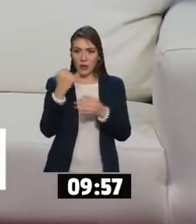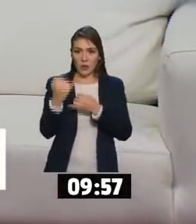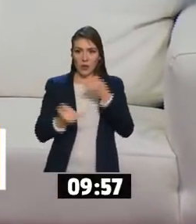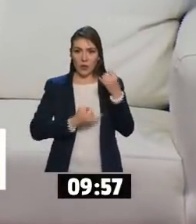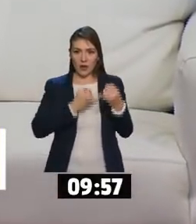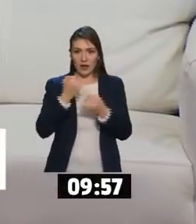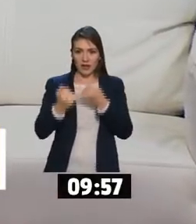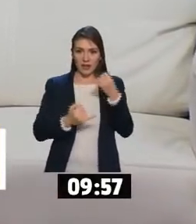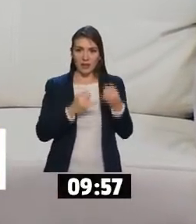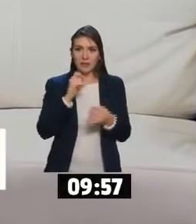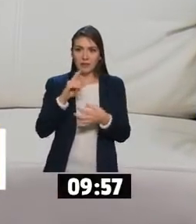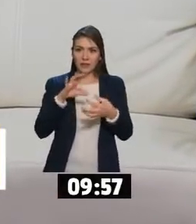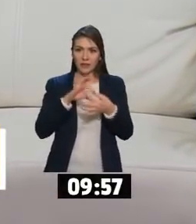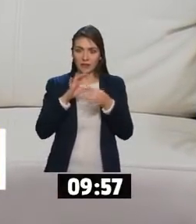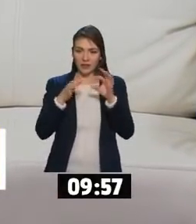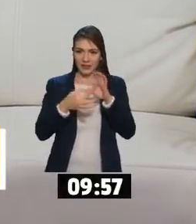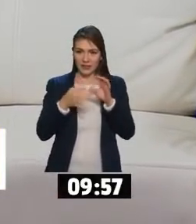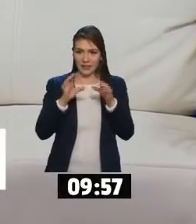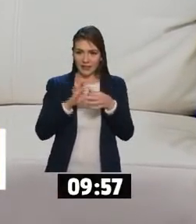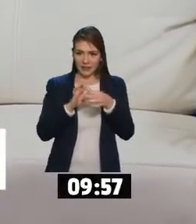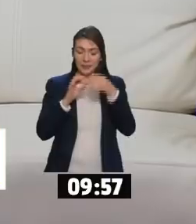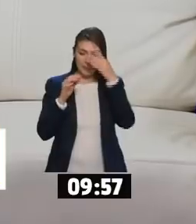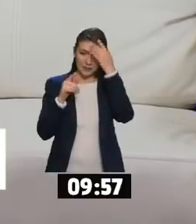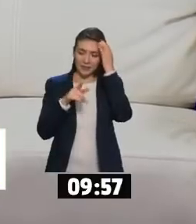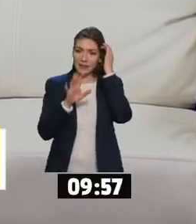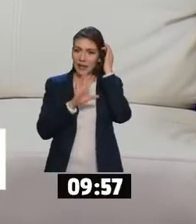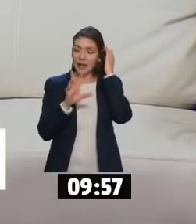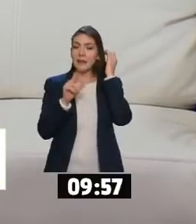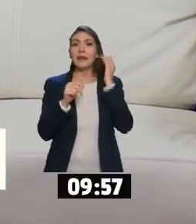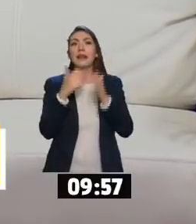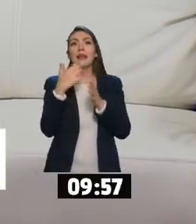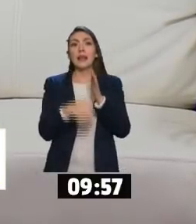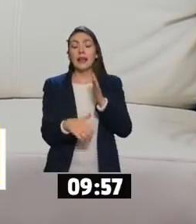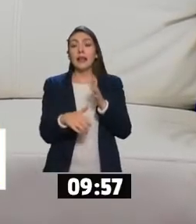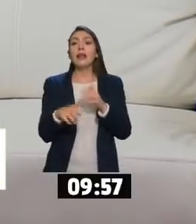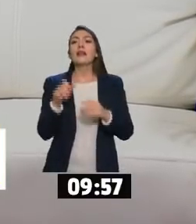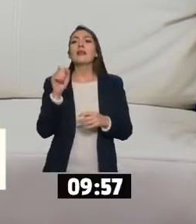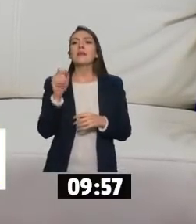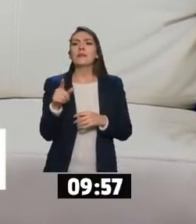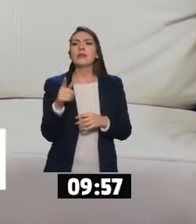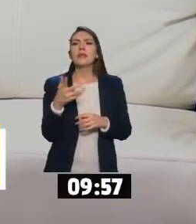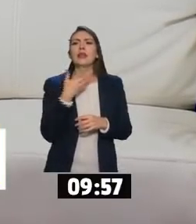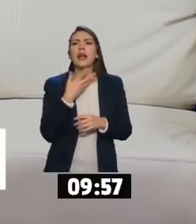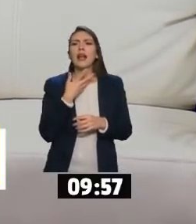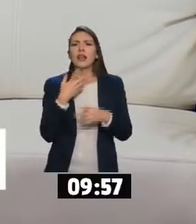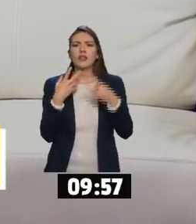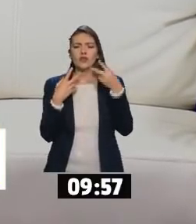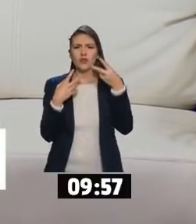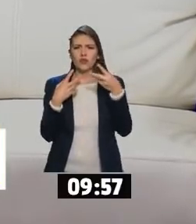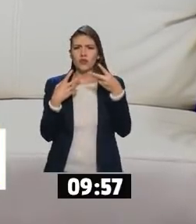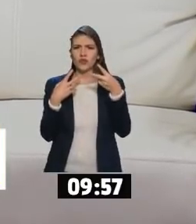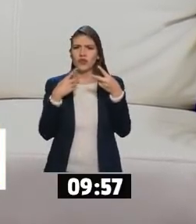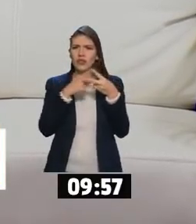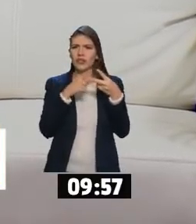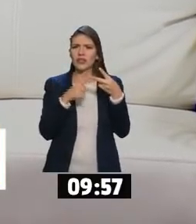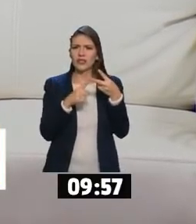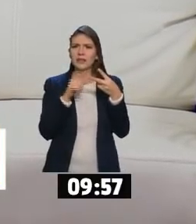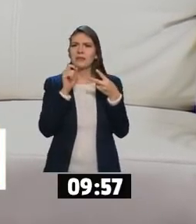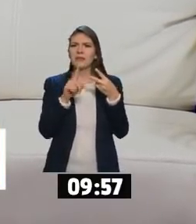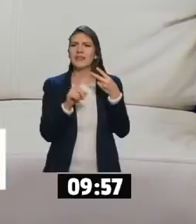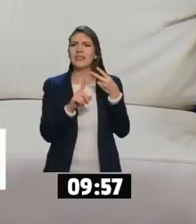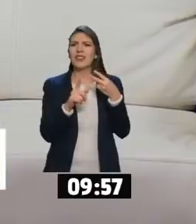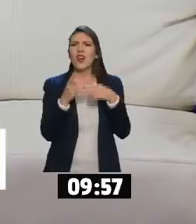convencionales olímpicos de verano. Nos habíamos quedado con dos datos pendientes de lo